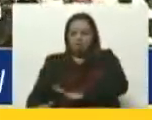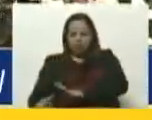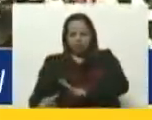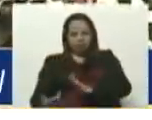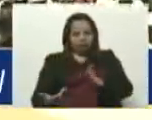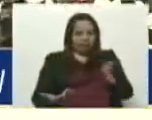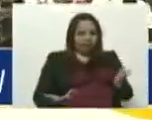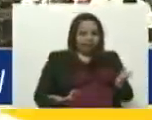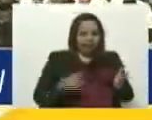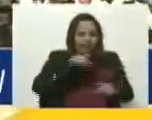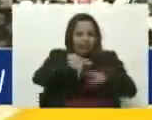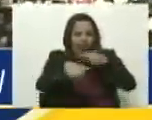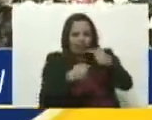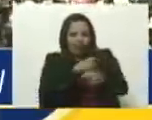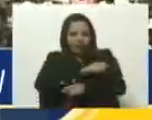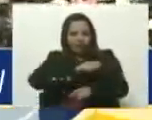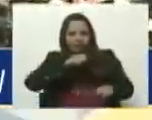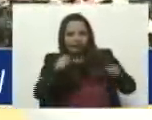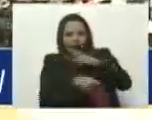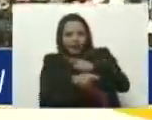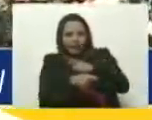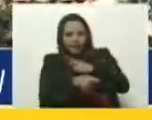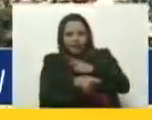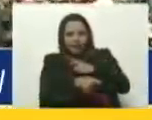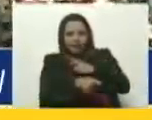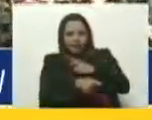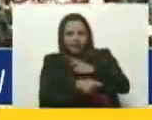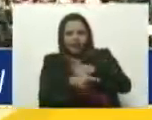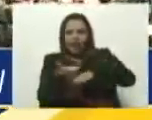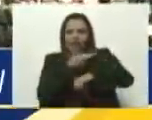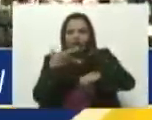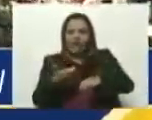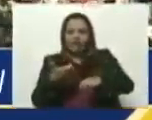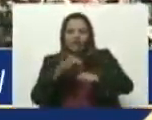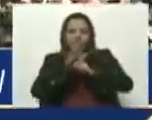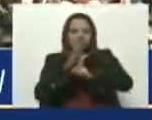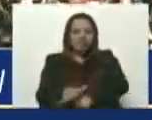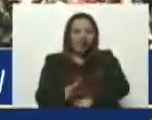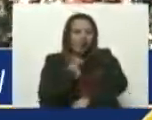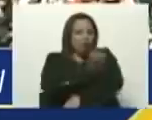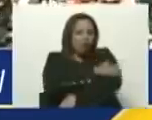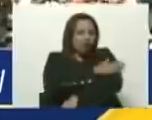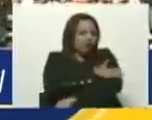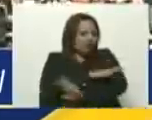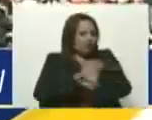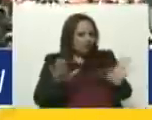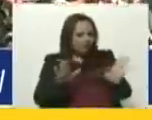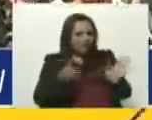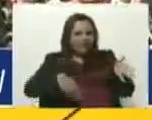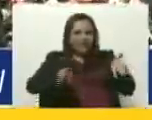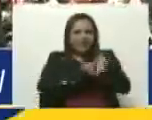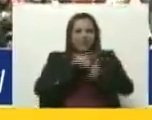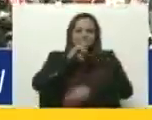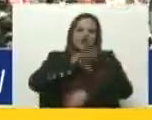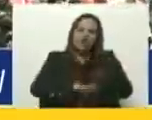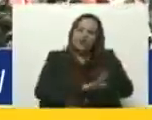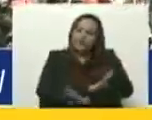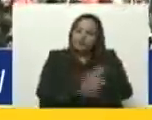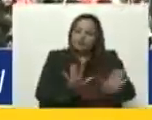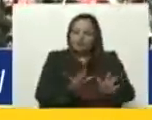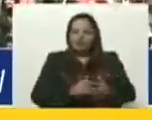y al final los david derrotan a los goliardos se repite la historia